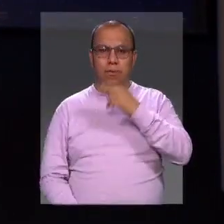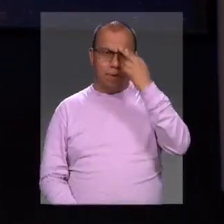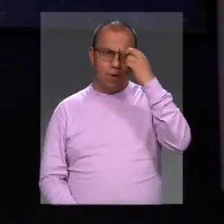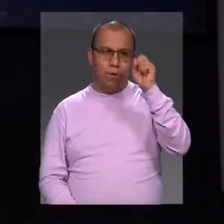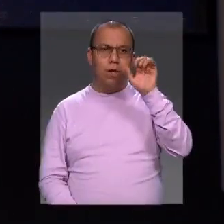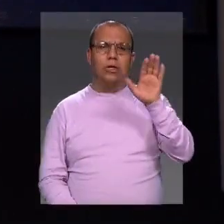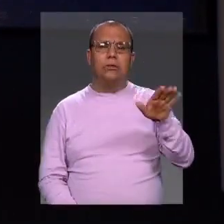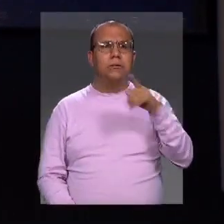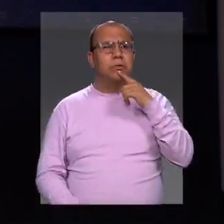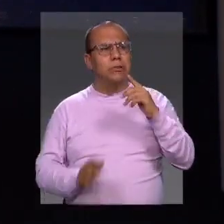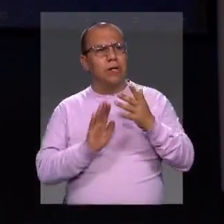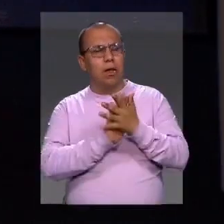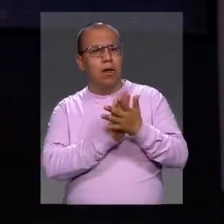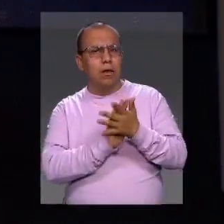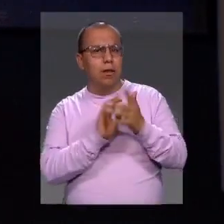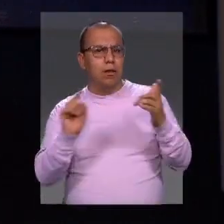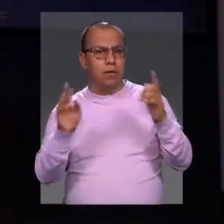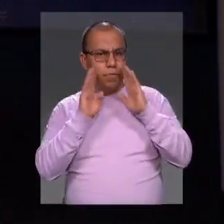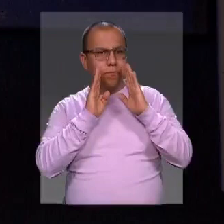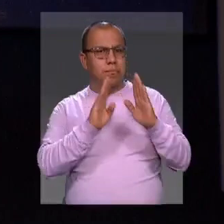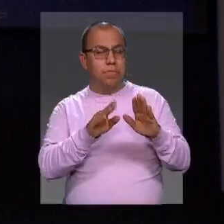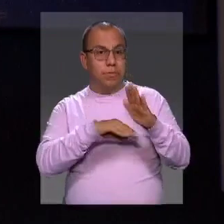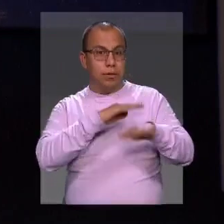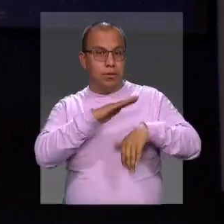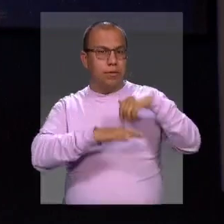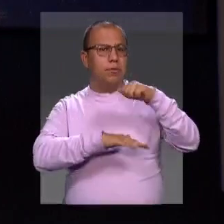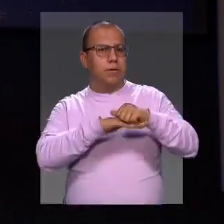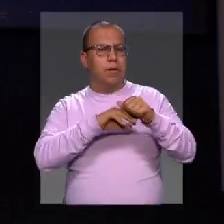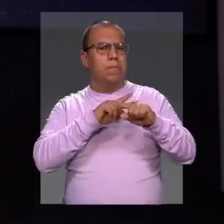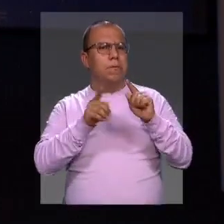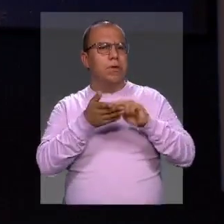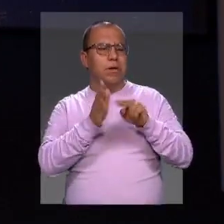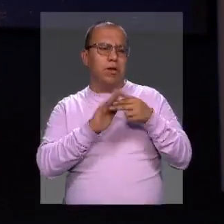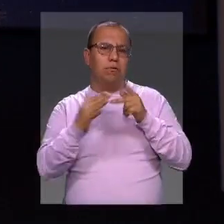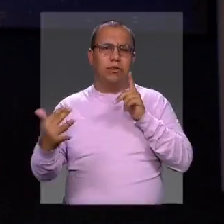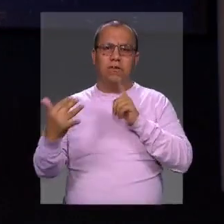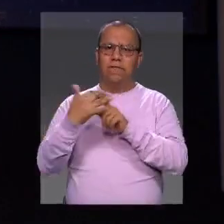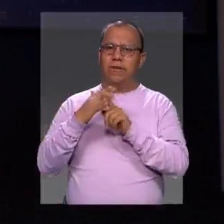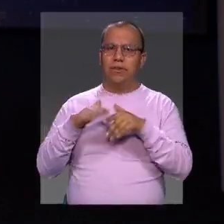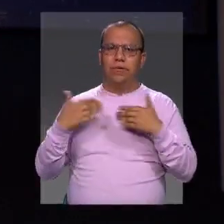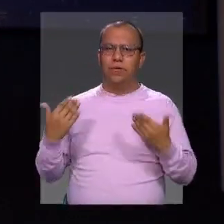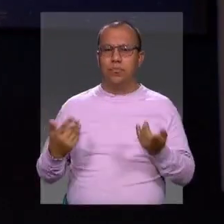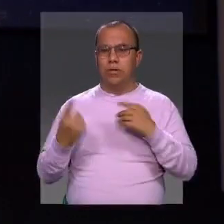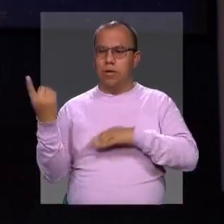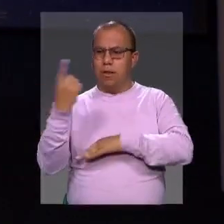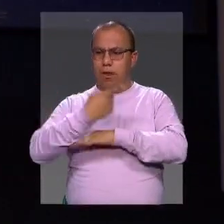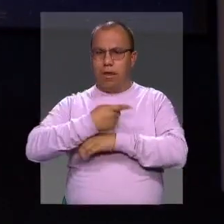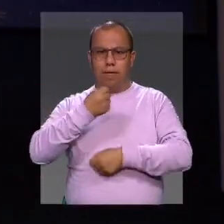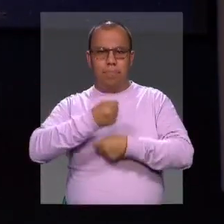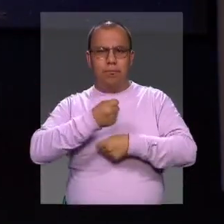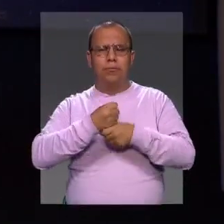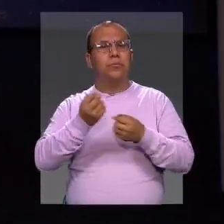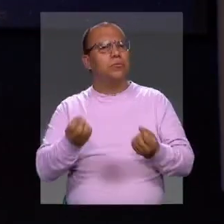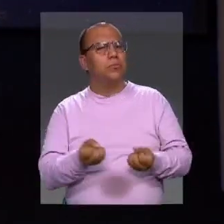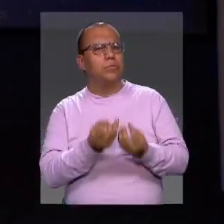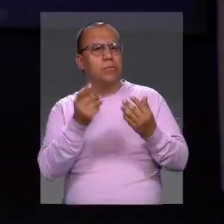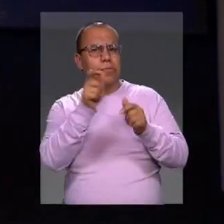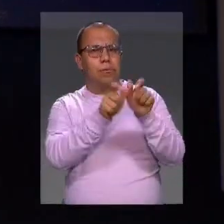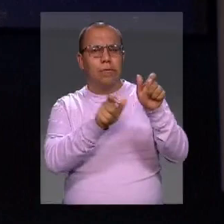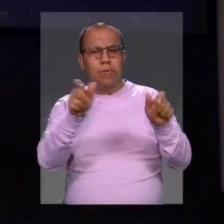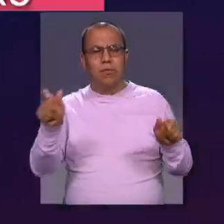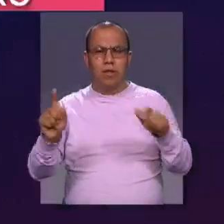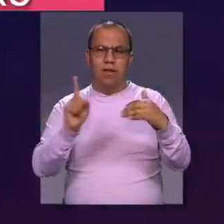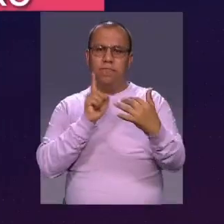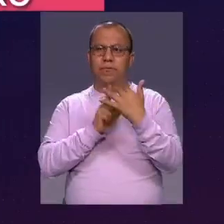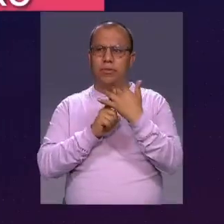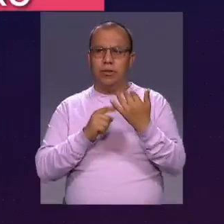preocupante cifra de personas que se dedican al reciclaje en Bogotá y terminan lesionadas por sus jornadas de trabajo Cuántas personas se